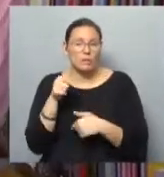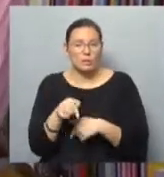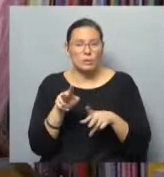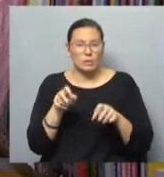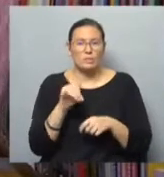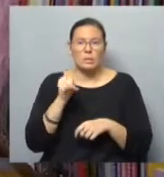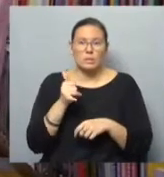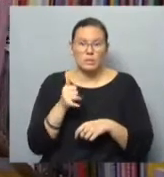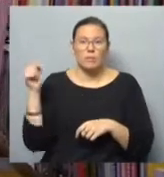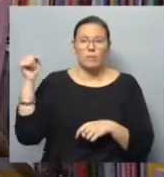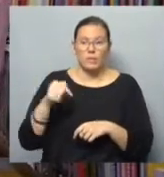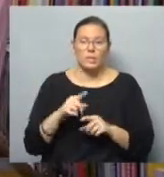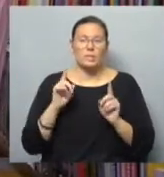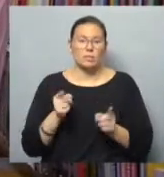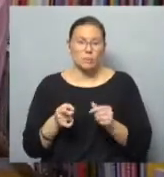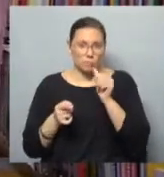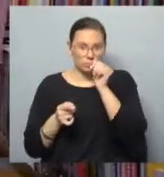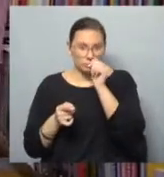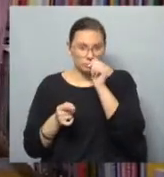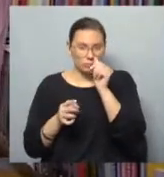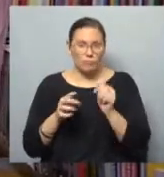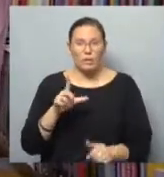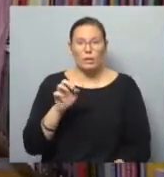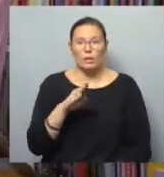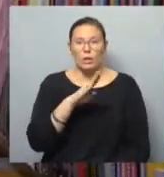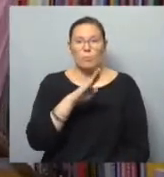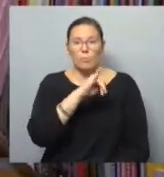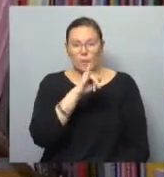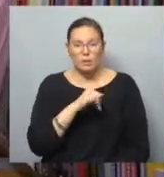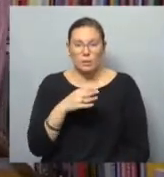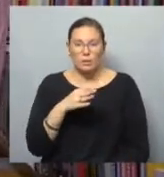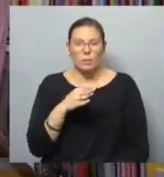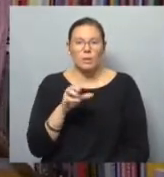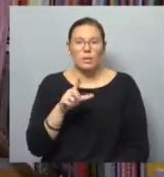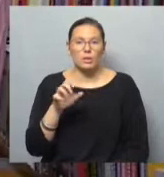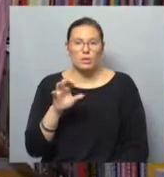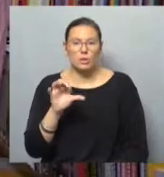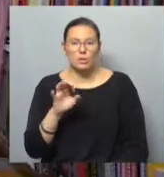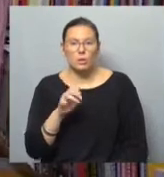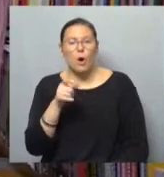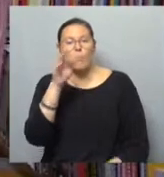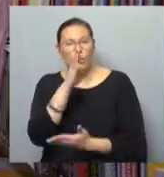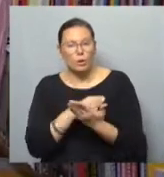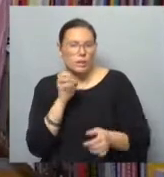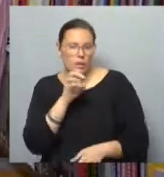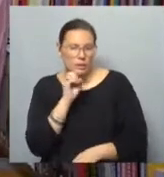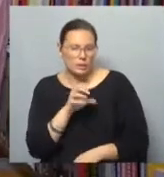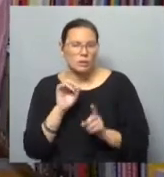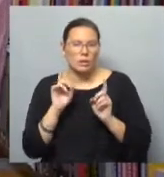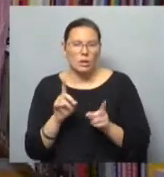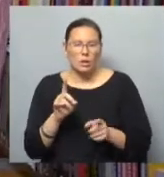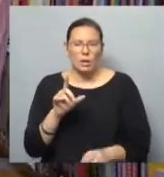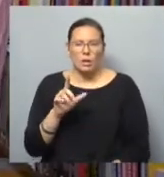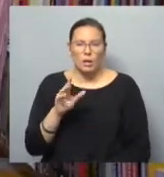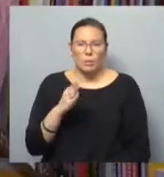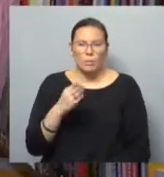esto. Claro, van a estar también Roberto López Belloso, que es un poeta y crítico, y María